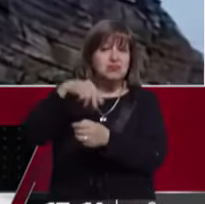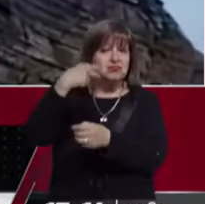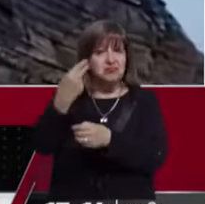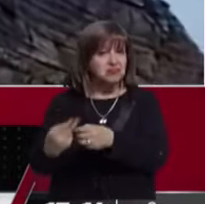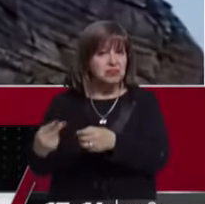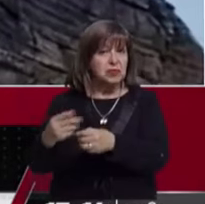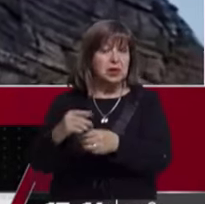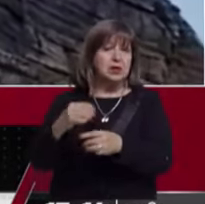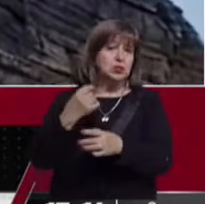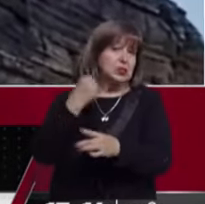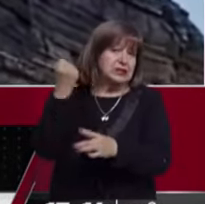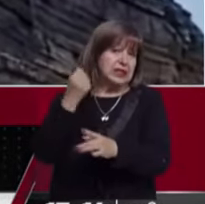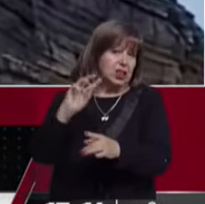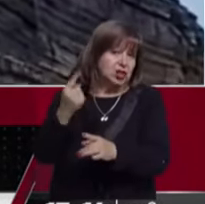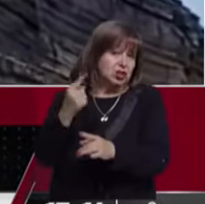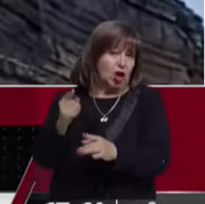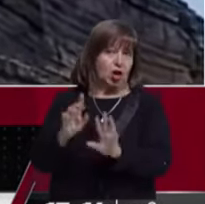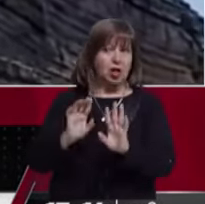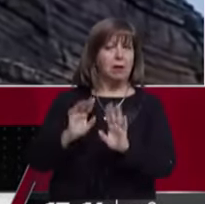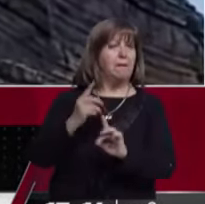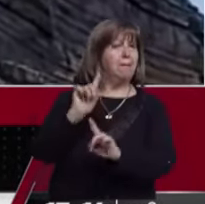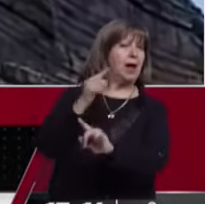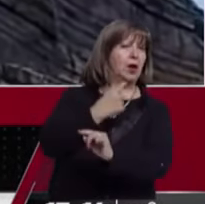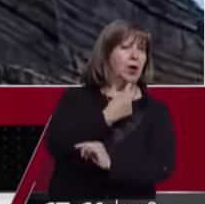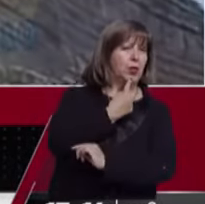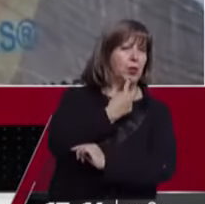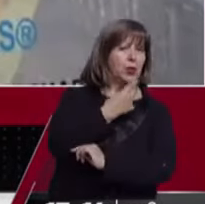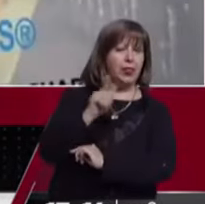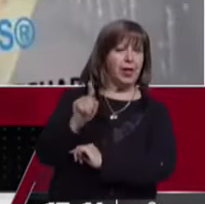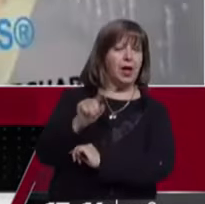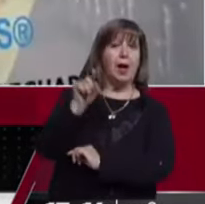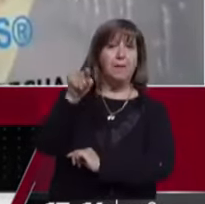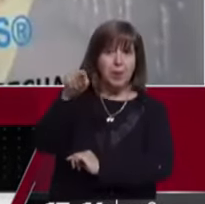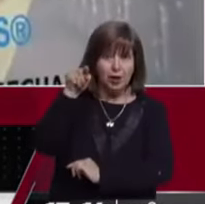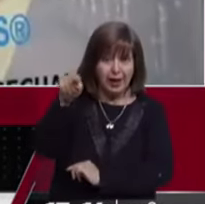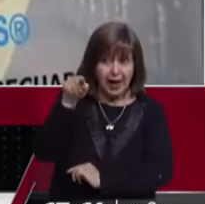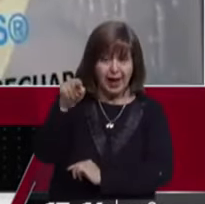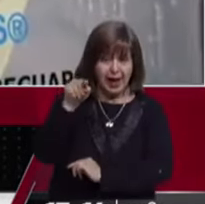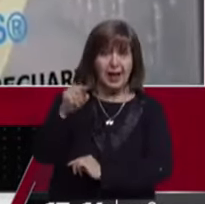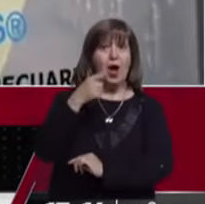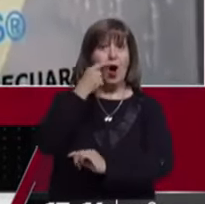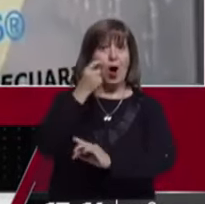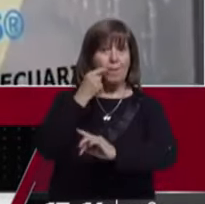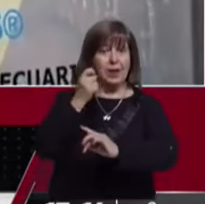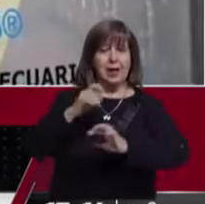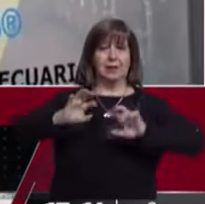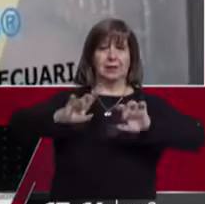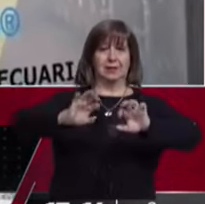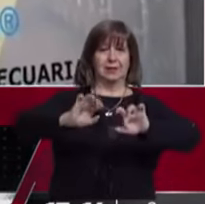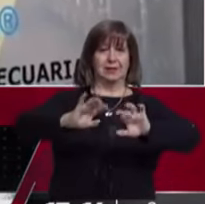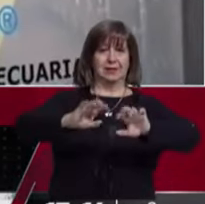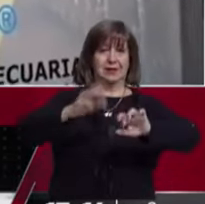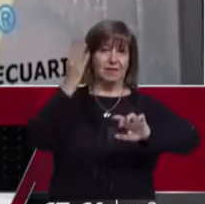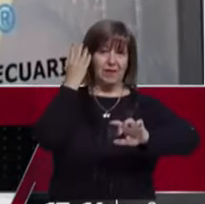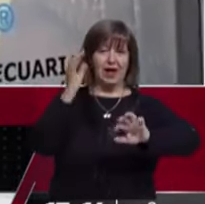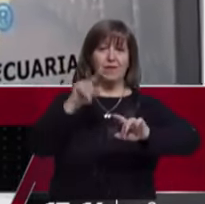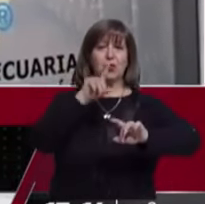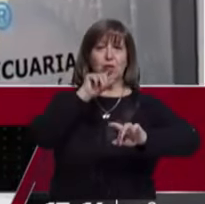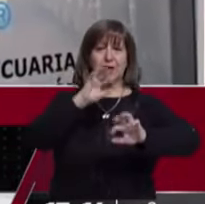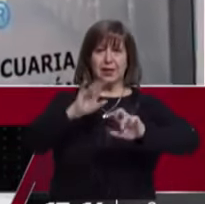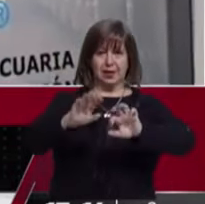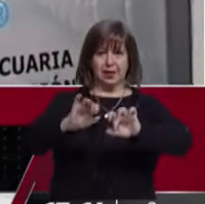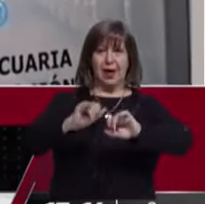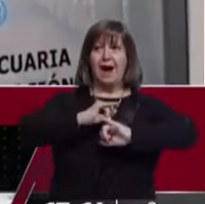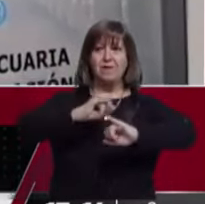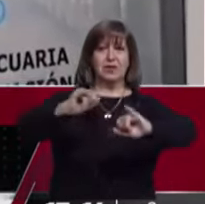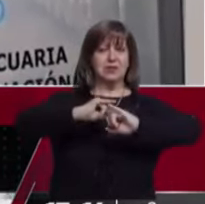las intrigas vienen por el lado de lo que el mismo empresario había manifestado días antes, no solo en redes sociales, sino